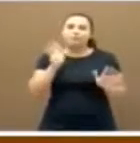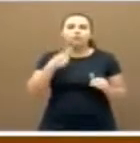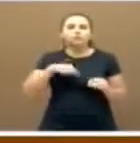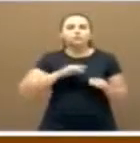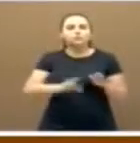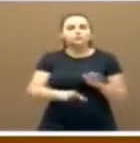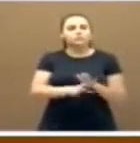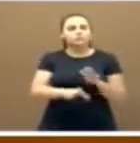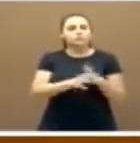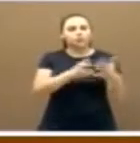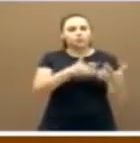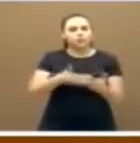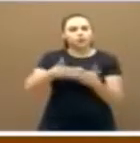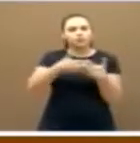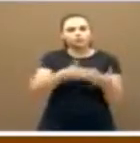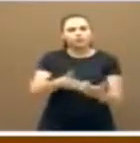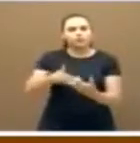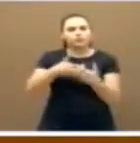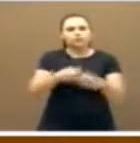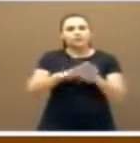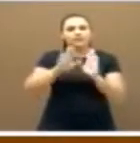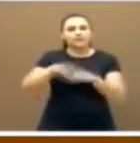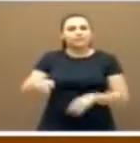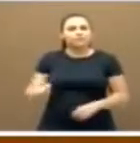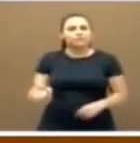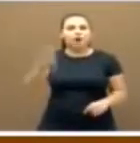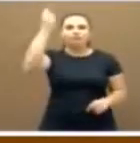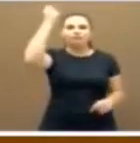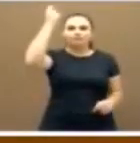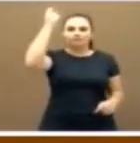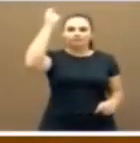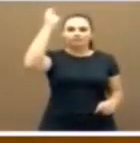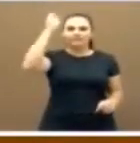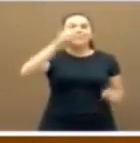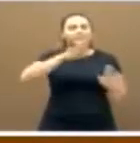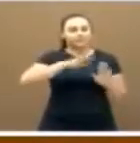tenemos que seguir luchando para intentar lograrlo y para intentar conseguirlo.